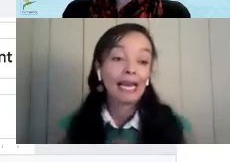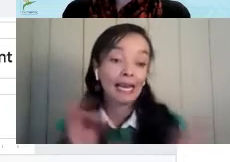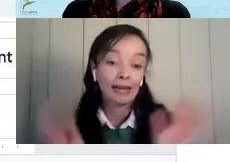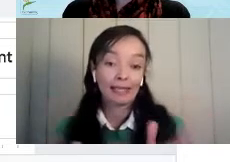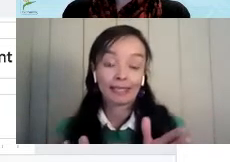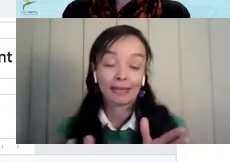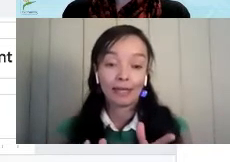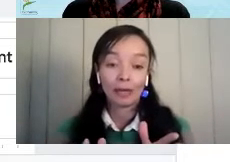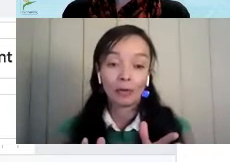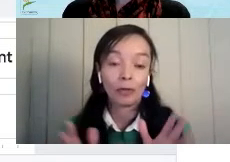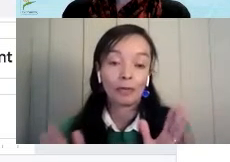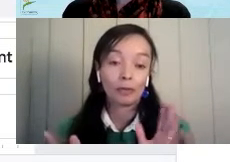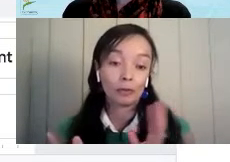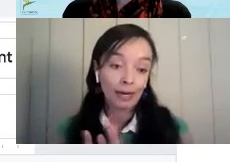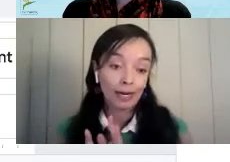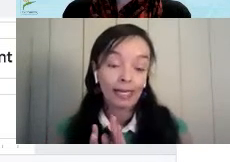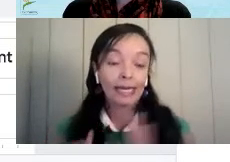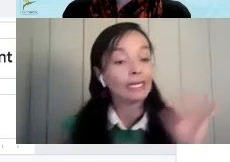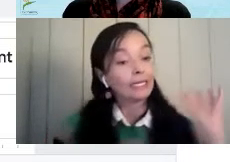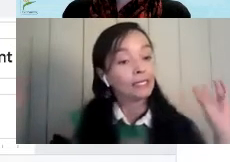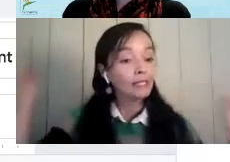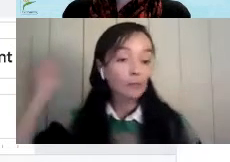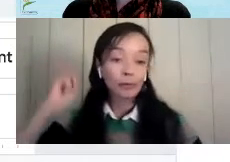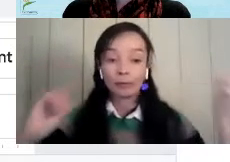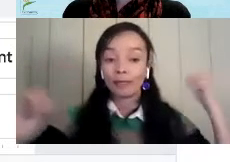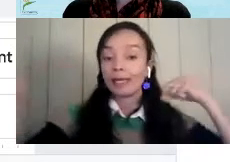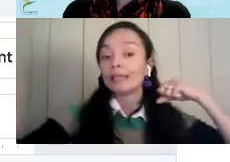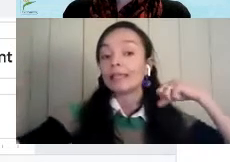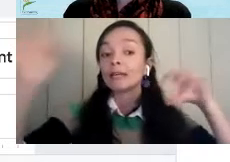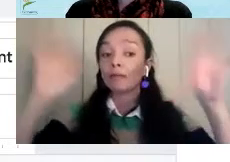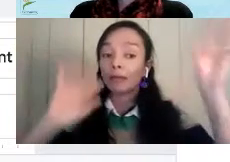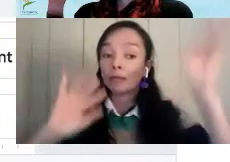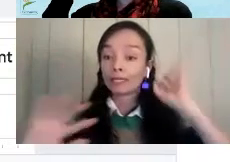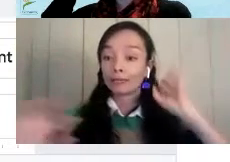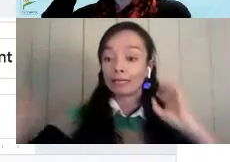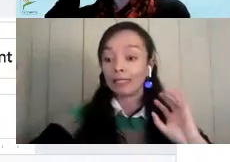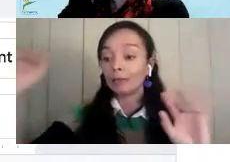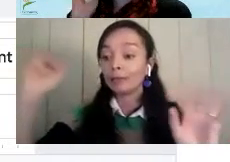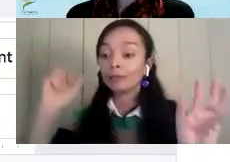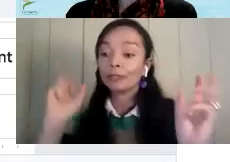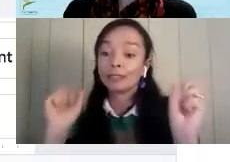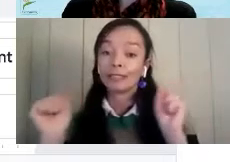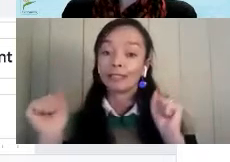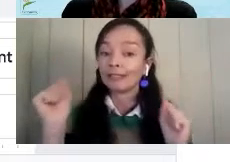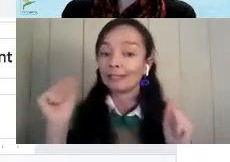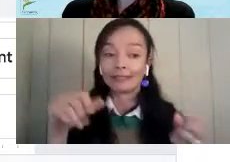En este video podemos ver que la niña está un poquito inquieta. Está moviendo las manitos.